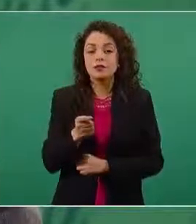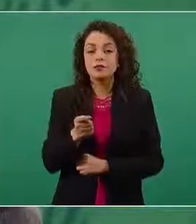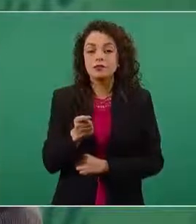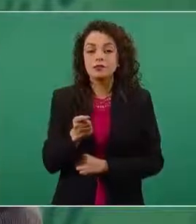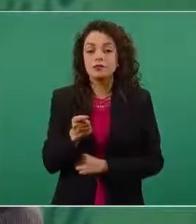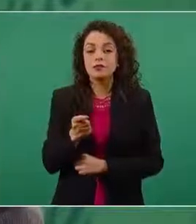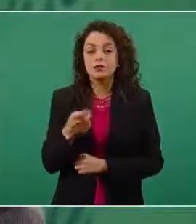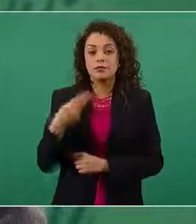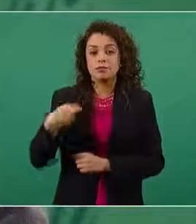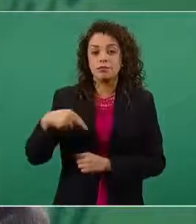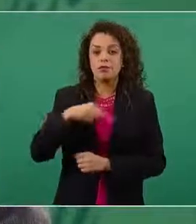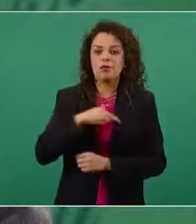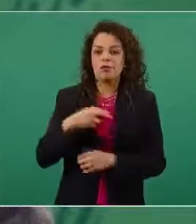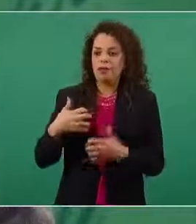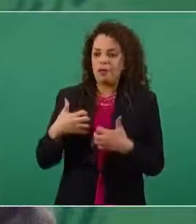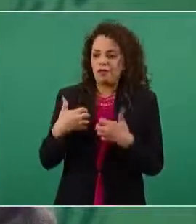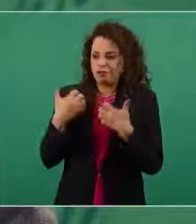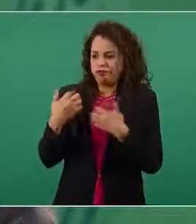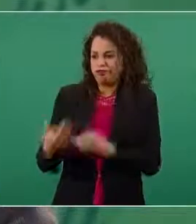confrontación